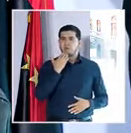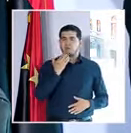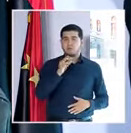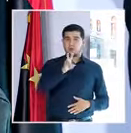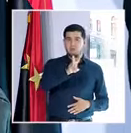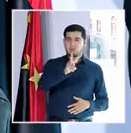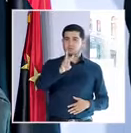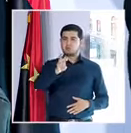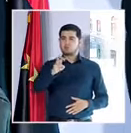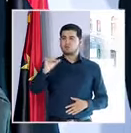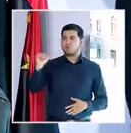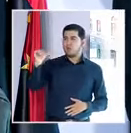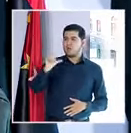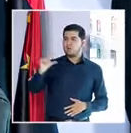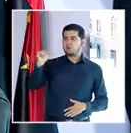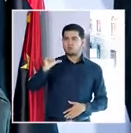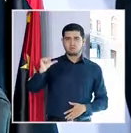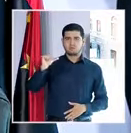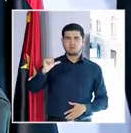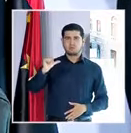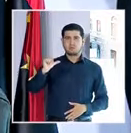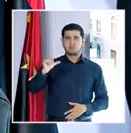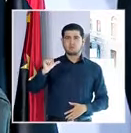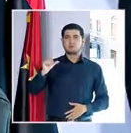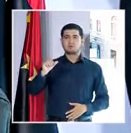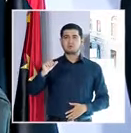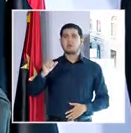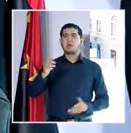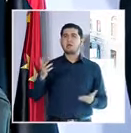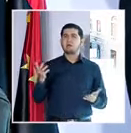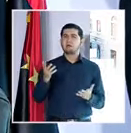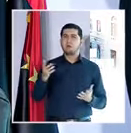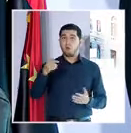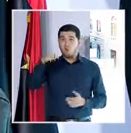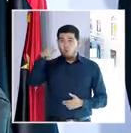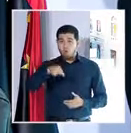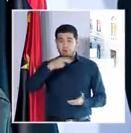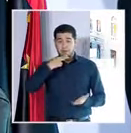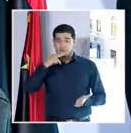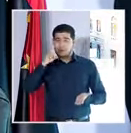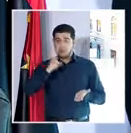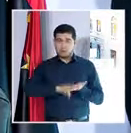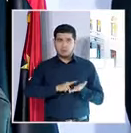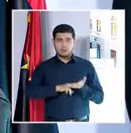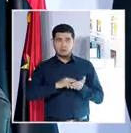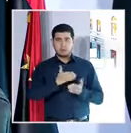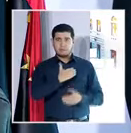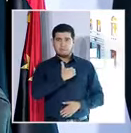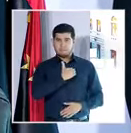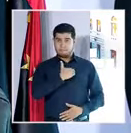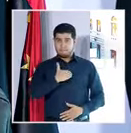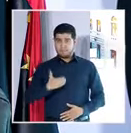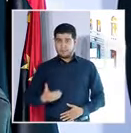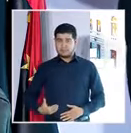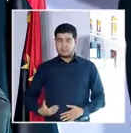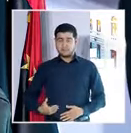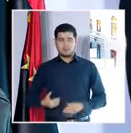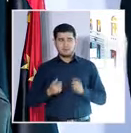agosto y por eso le hemos dirigido hoy una carta respetuosa al señor presidente de la